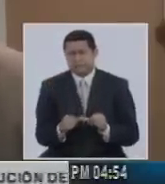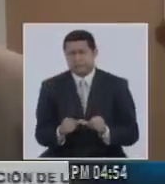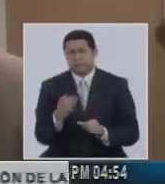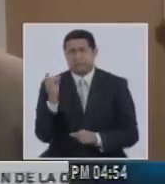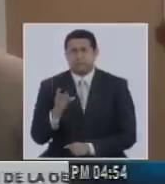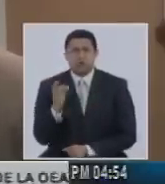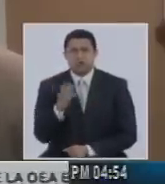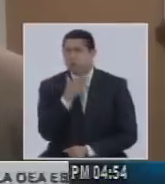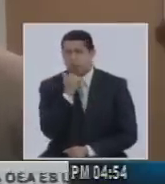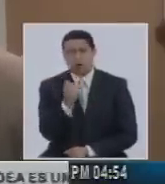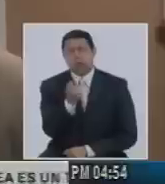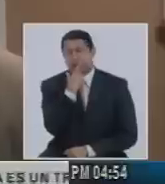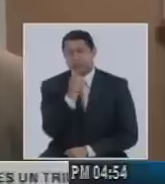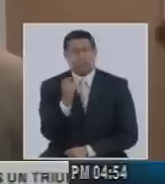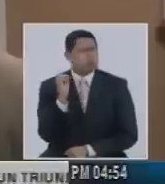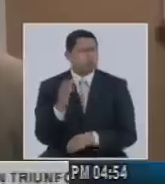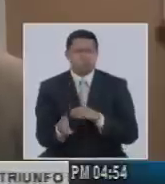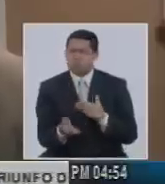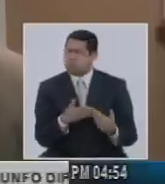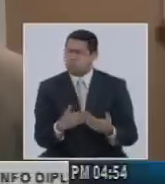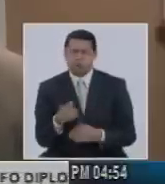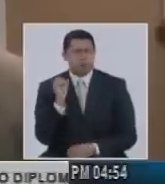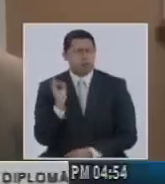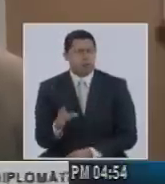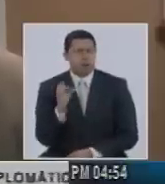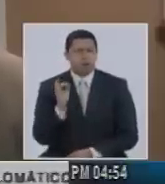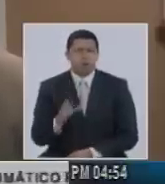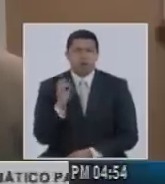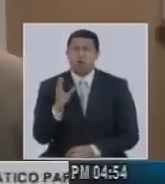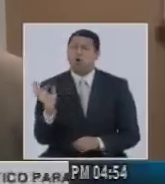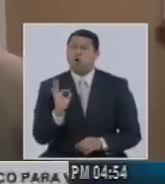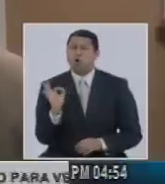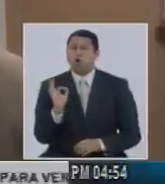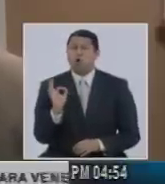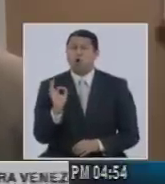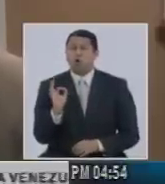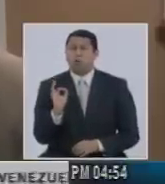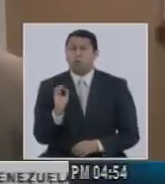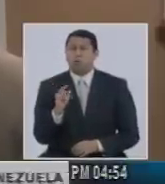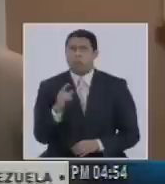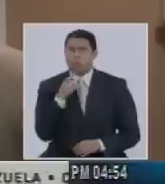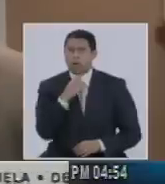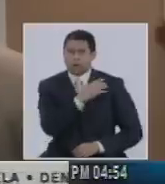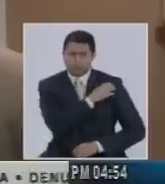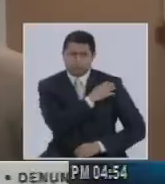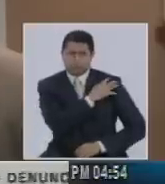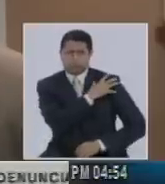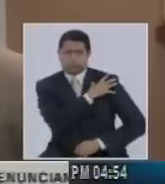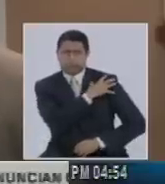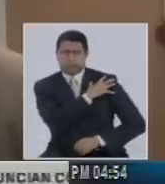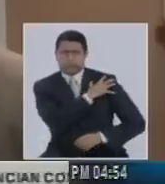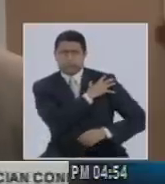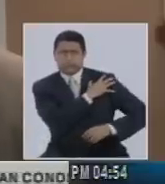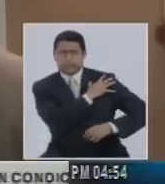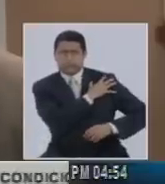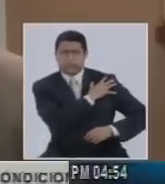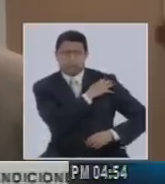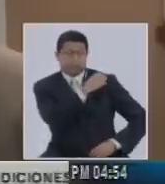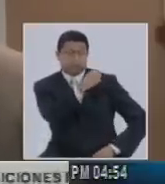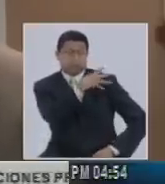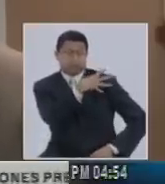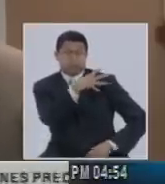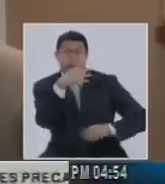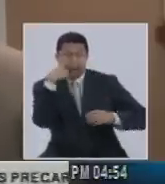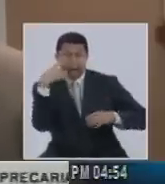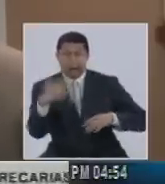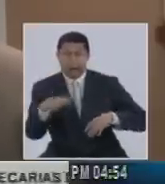no mejora con tratamiento conservador, o muchas veces porque se ve una lesión grande en la resonancia magnética